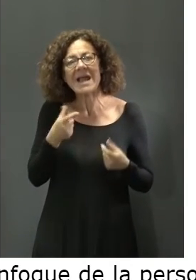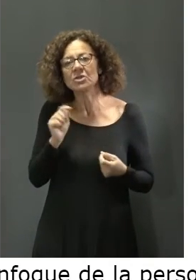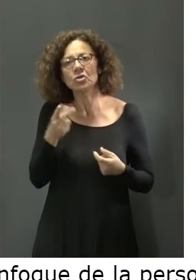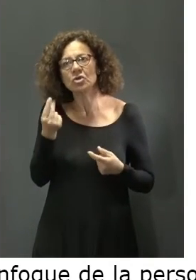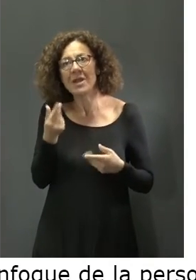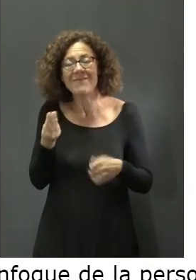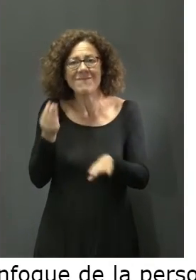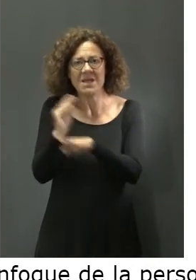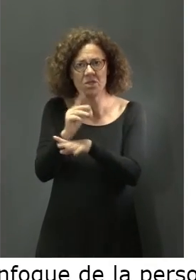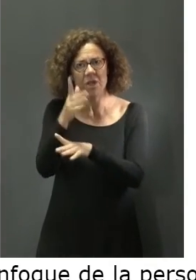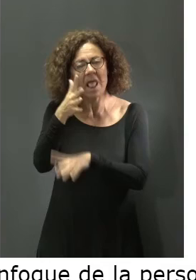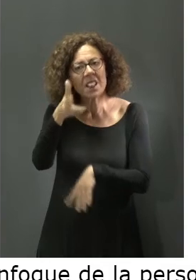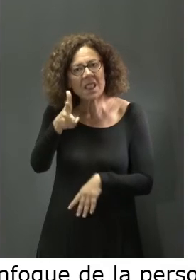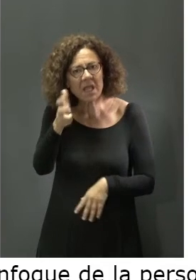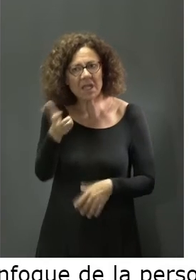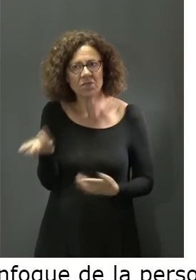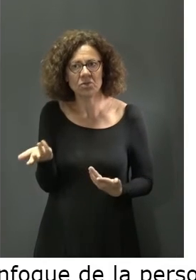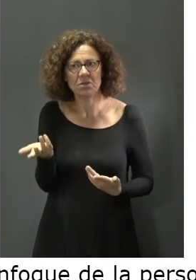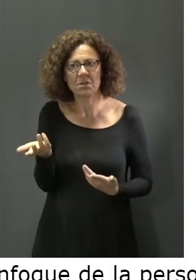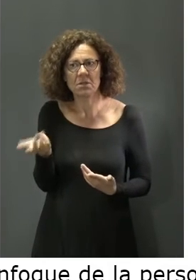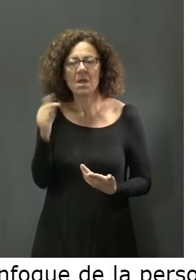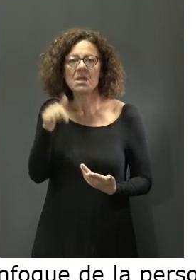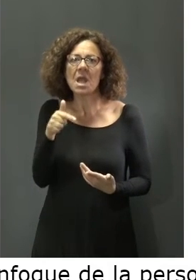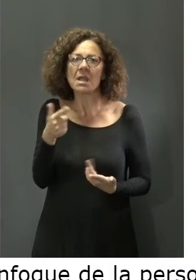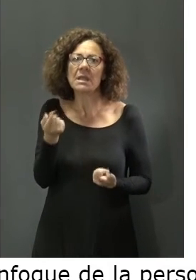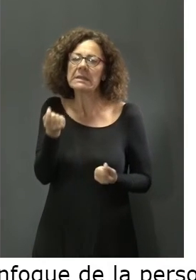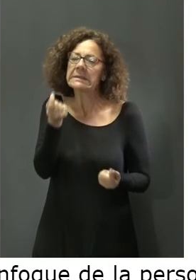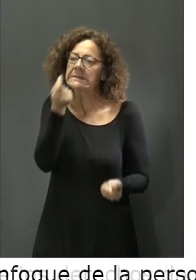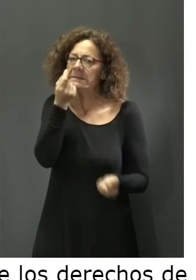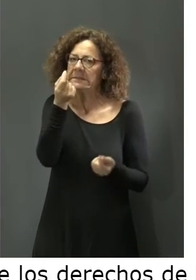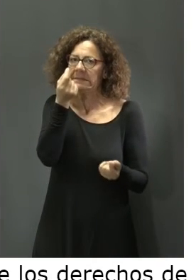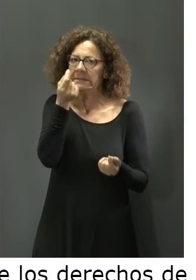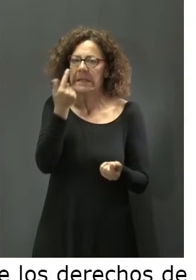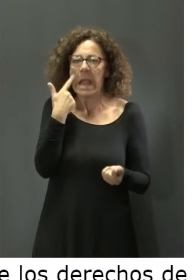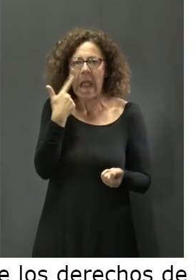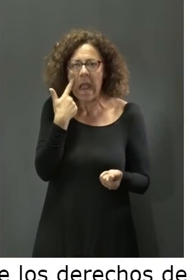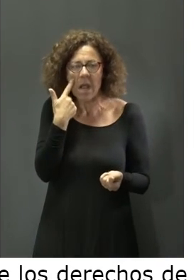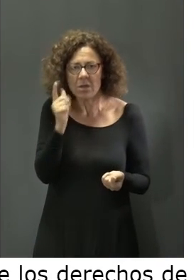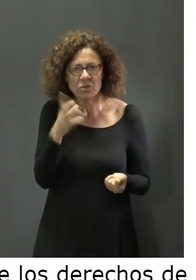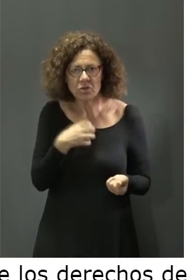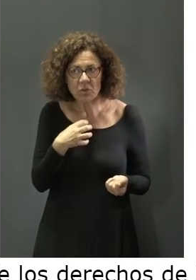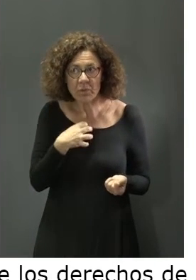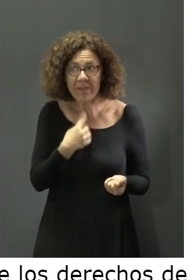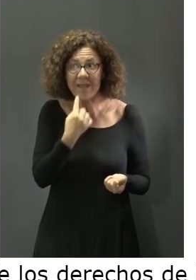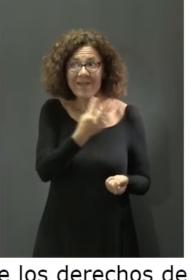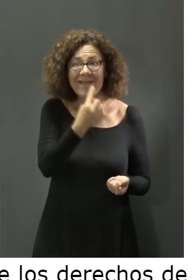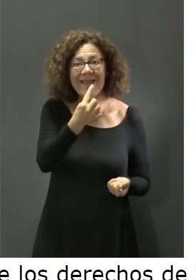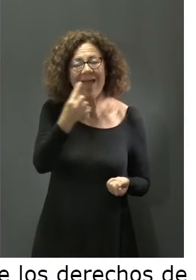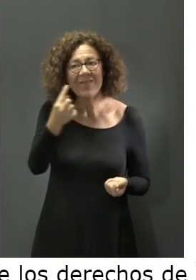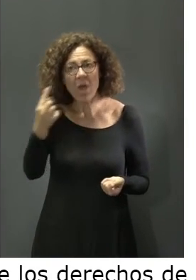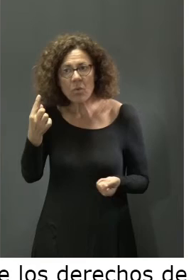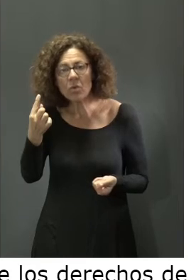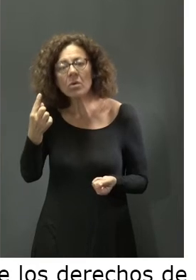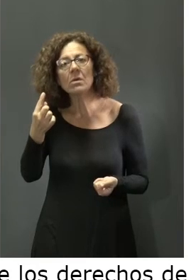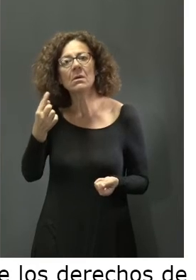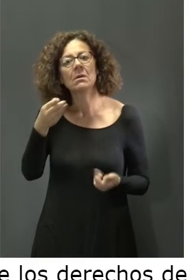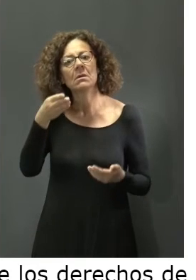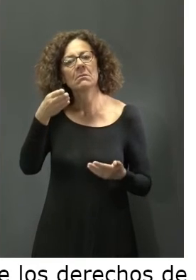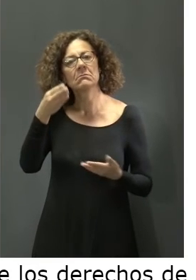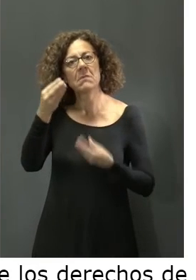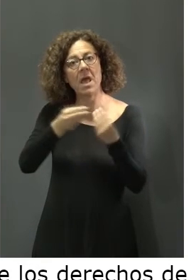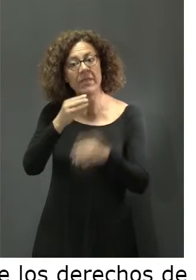en derechos, efectivamente, y aquí no se puede escatimar. Y cada uno creo que podemos